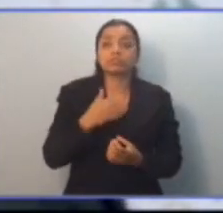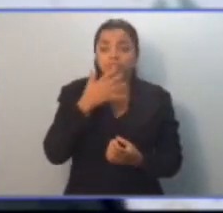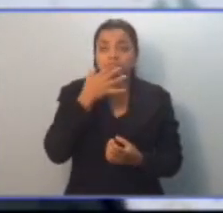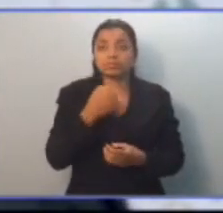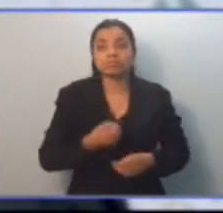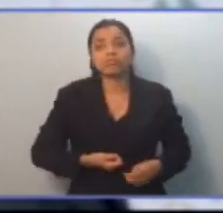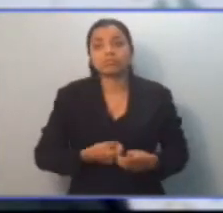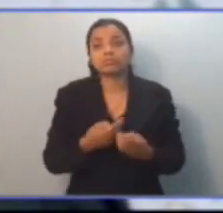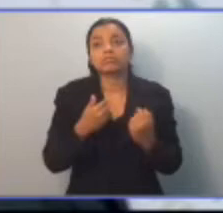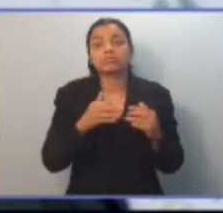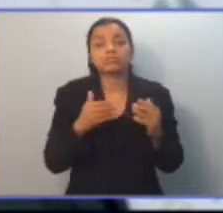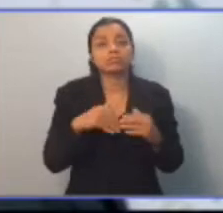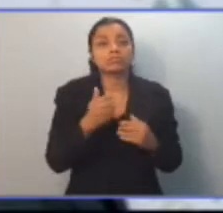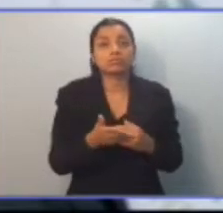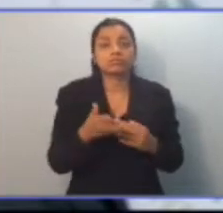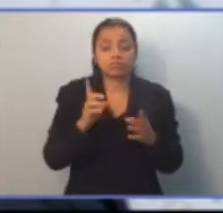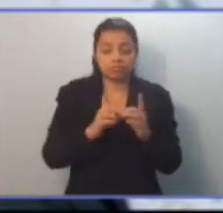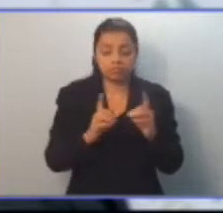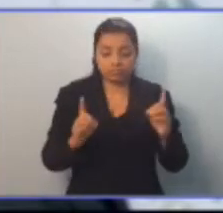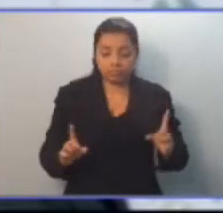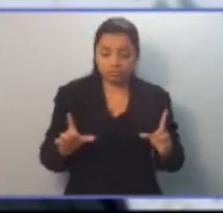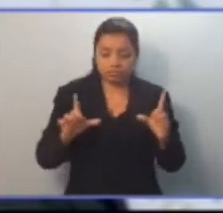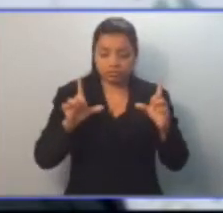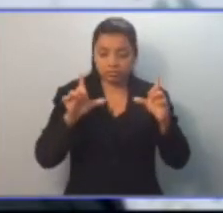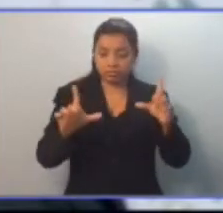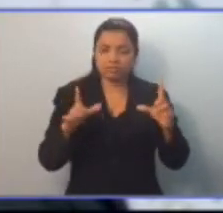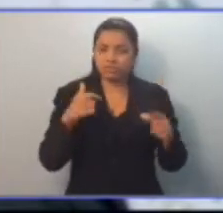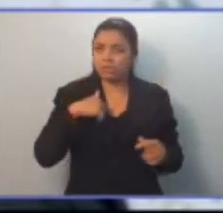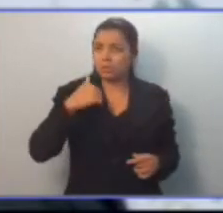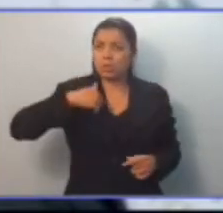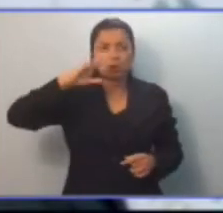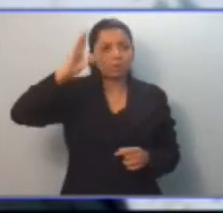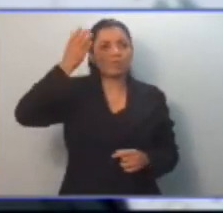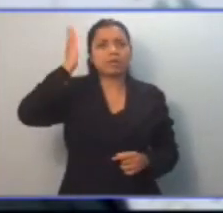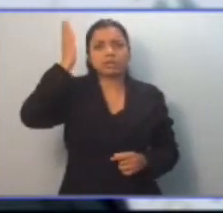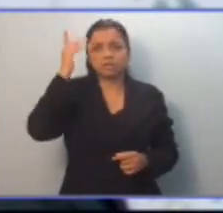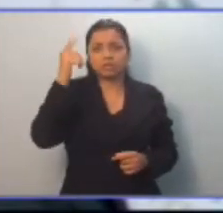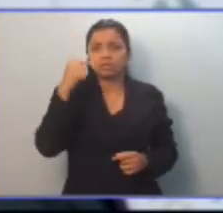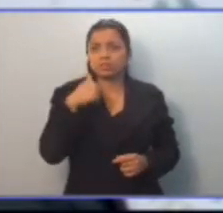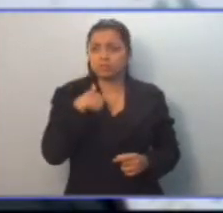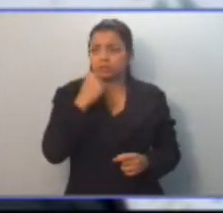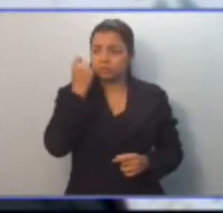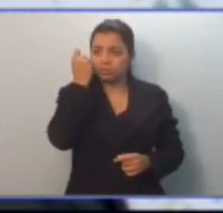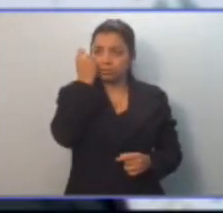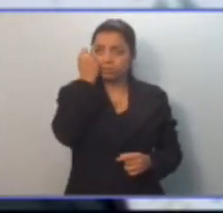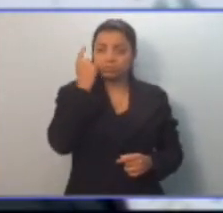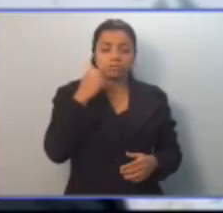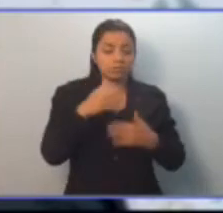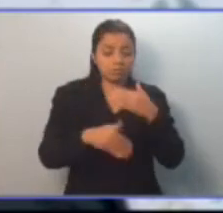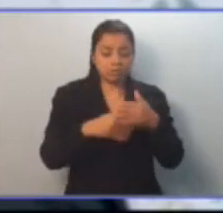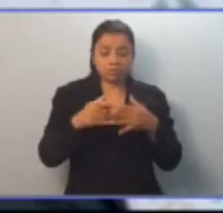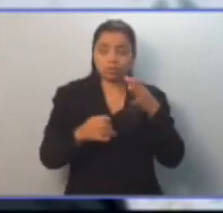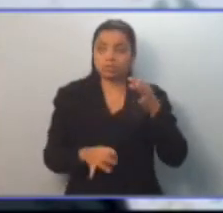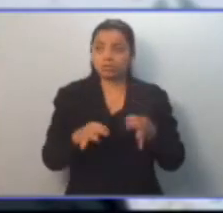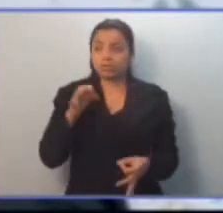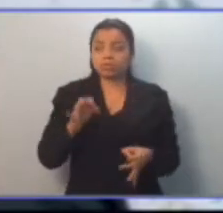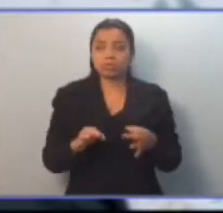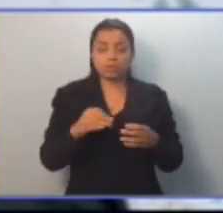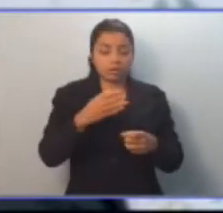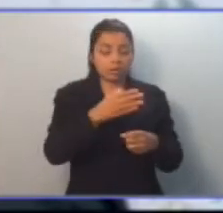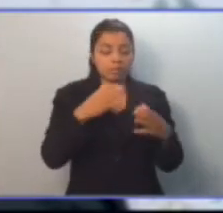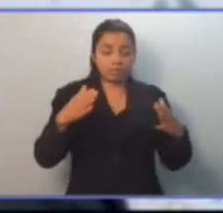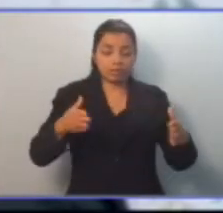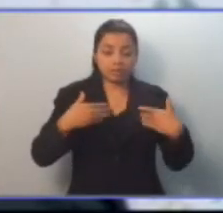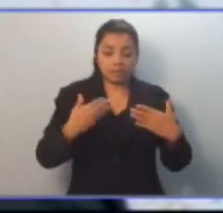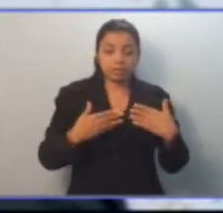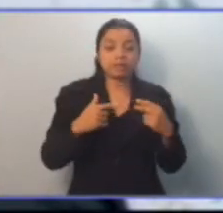que hay una serie de diplomas donde he sido conferencista, tengo un reconocimiento del órgano judicial de Panamá, tengo un reconocimiento también